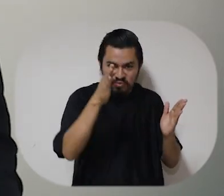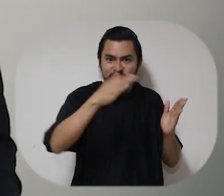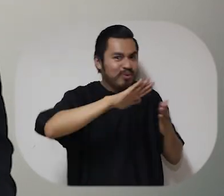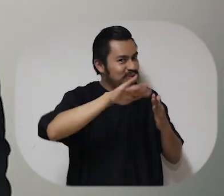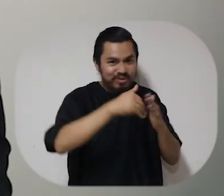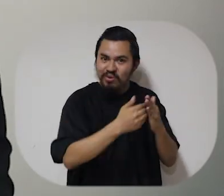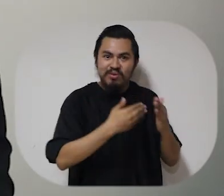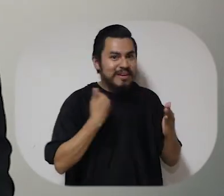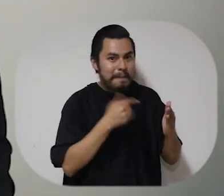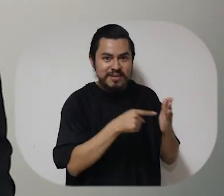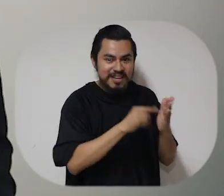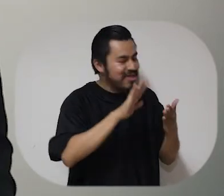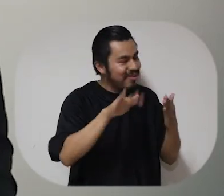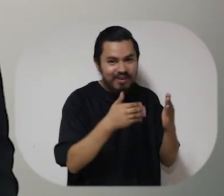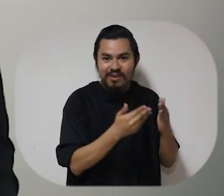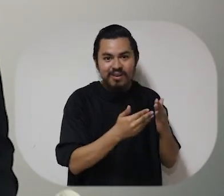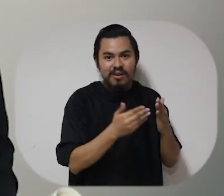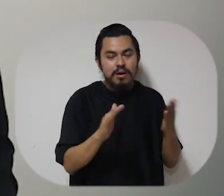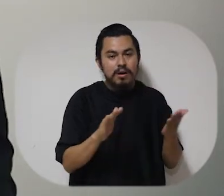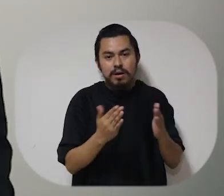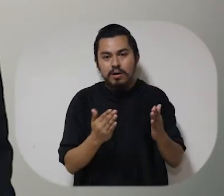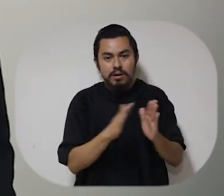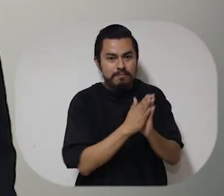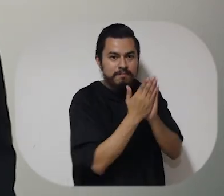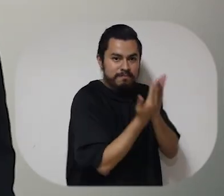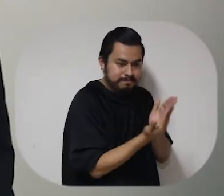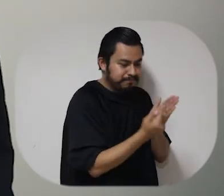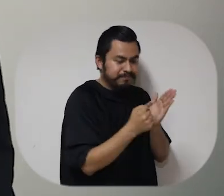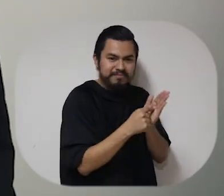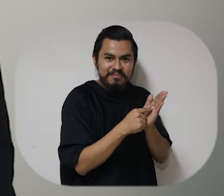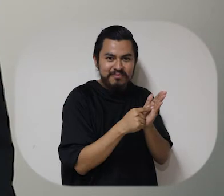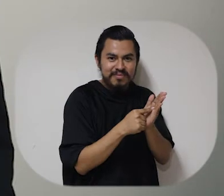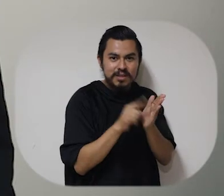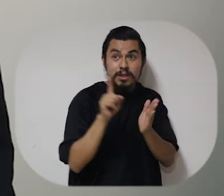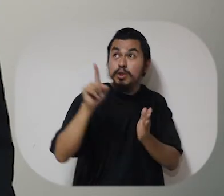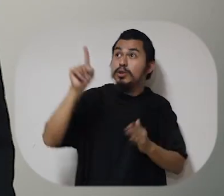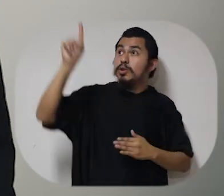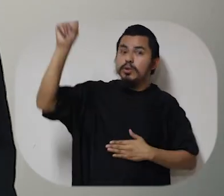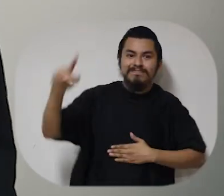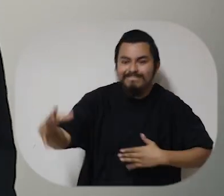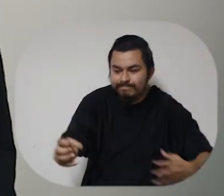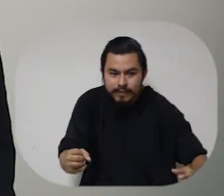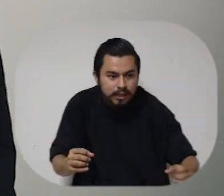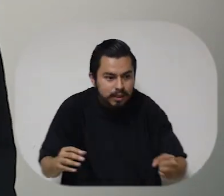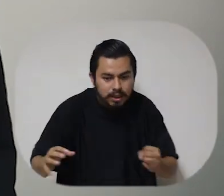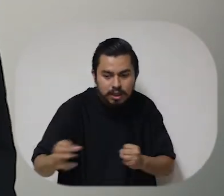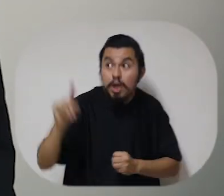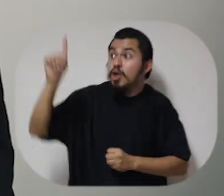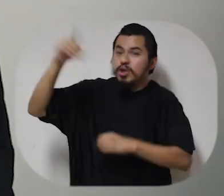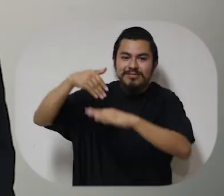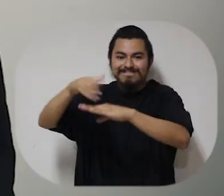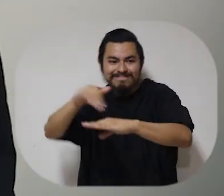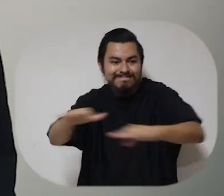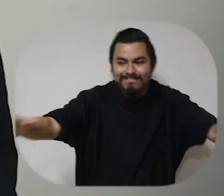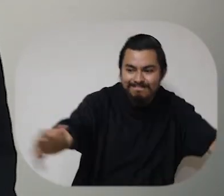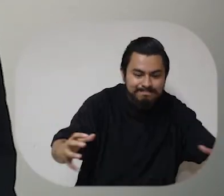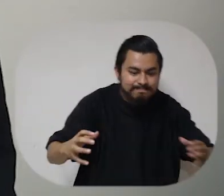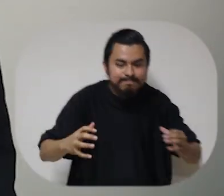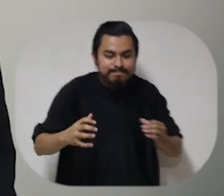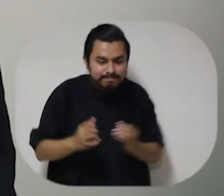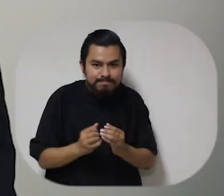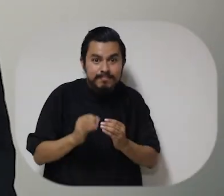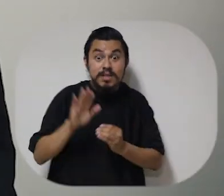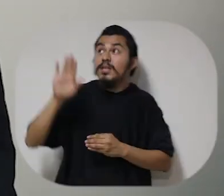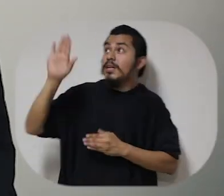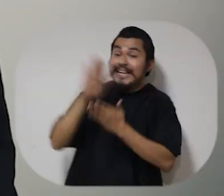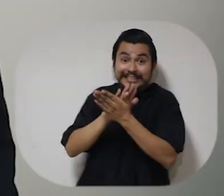inequívocamente. Así que esta Biblia fue reunida por el Señor, fue mandada por el Señor, y también